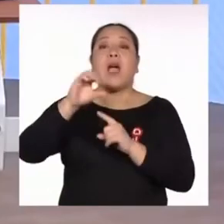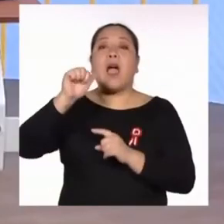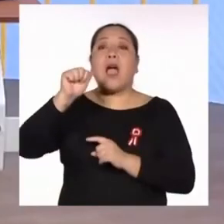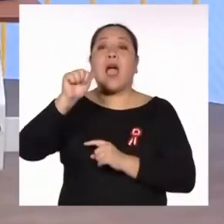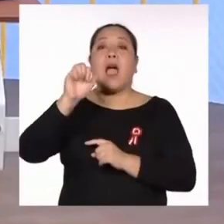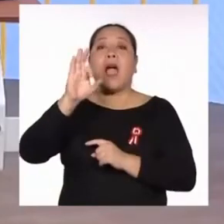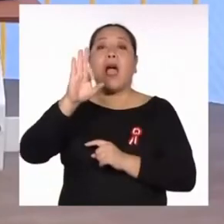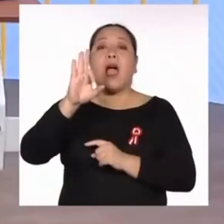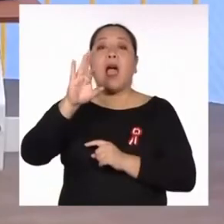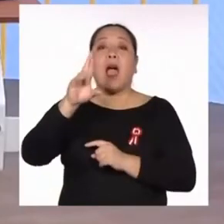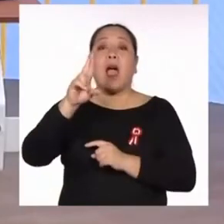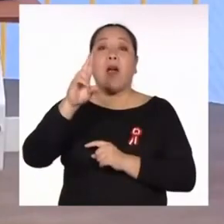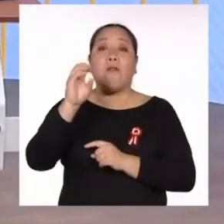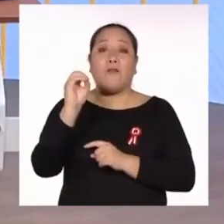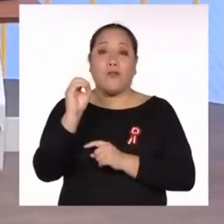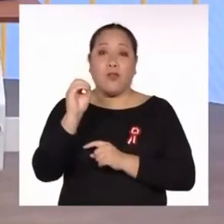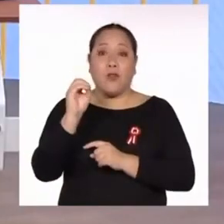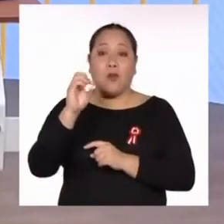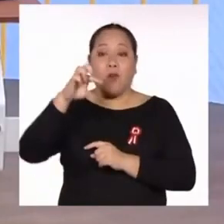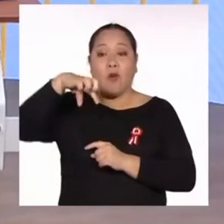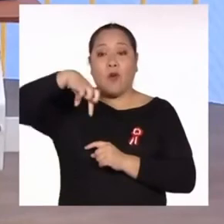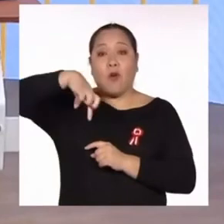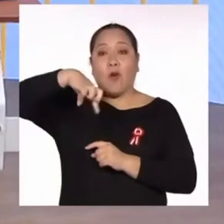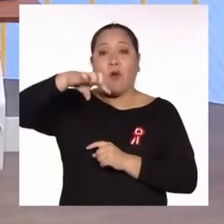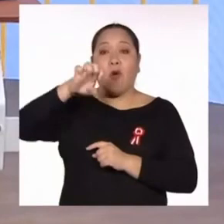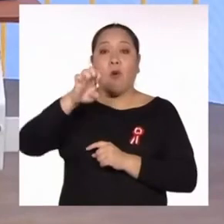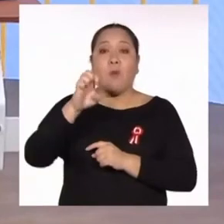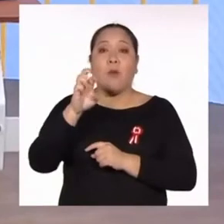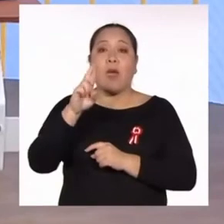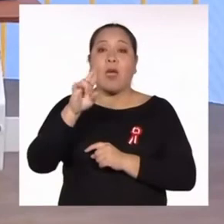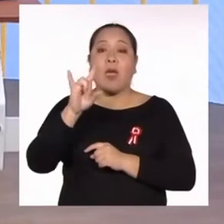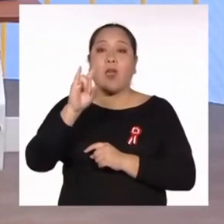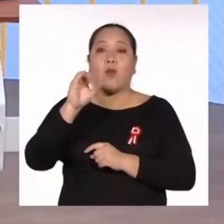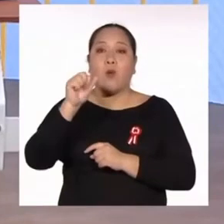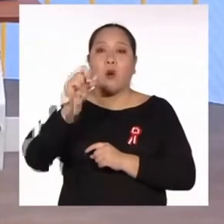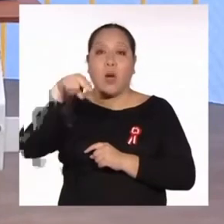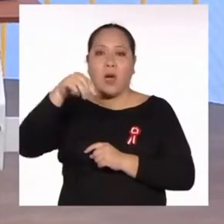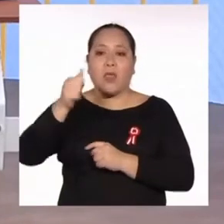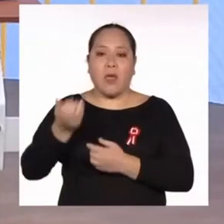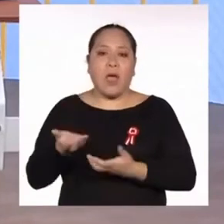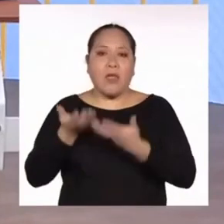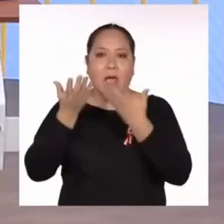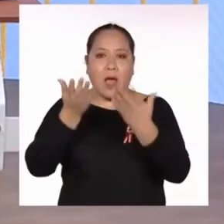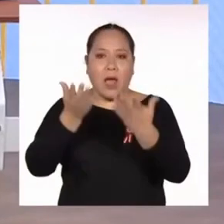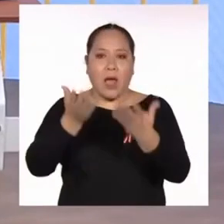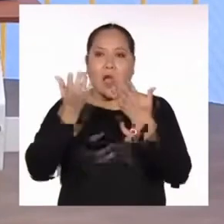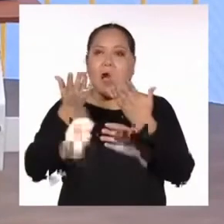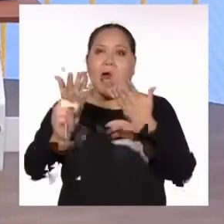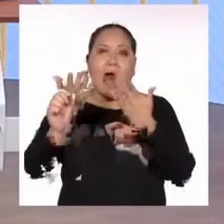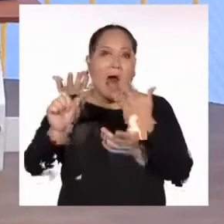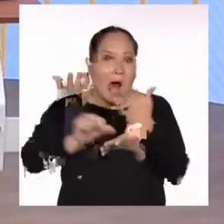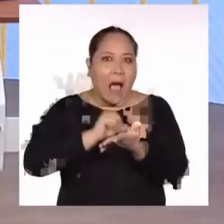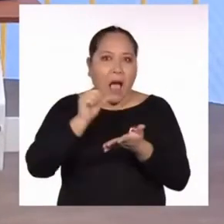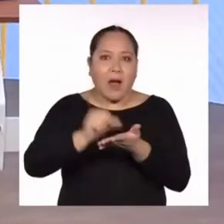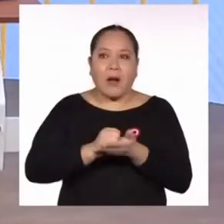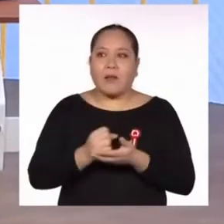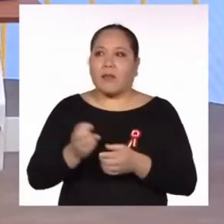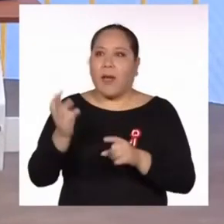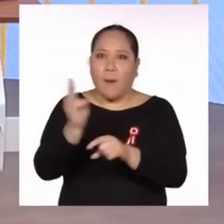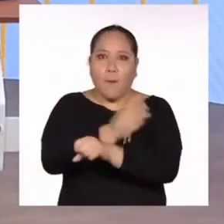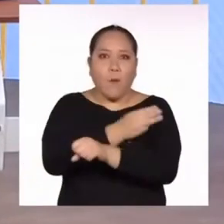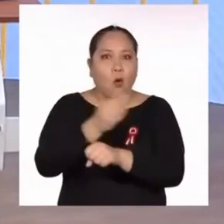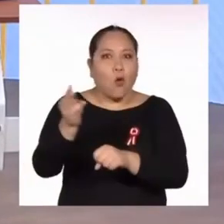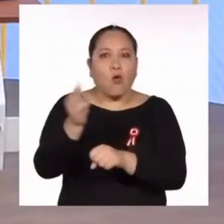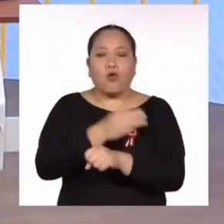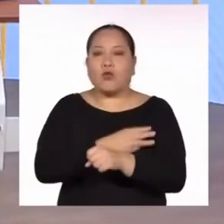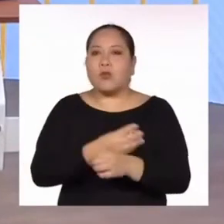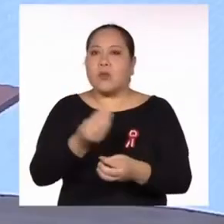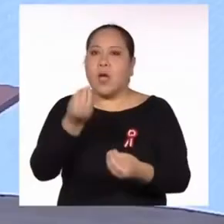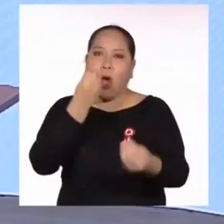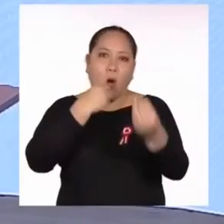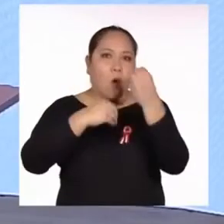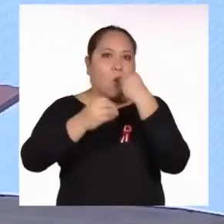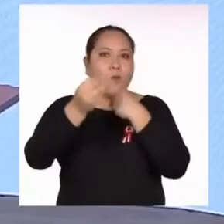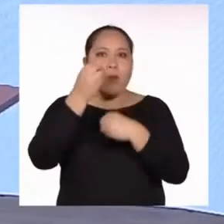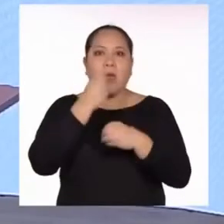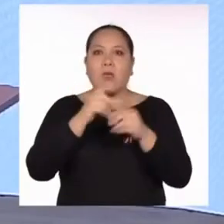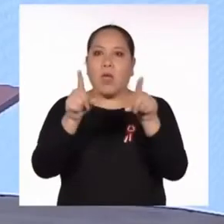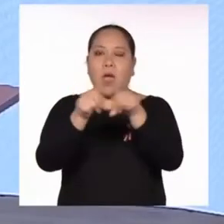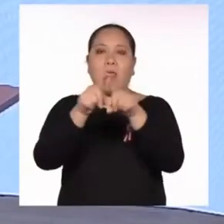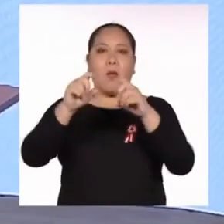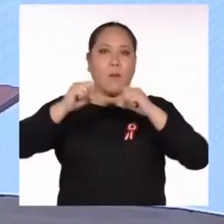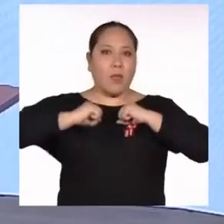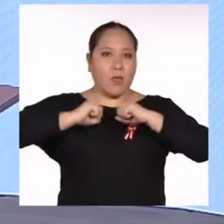innegable sus aportes en el arte la música las letras la gastronomía ya está en deporte